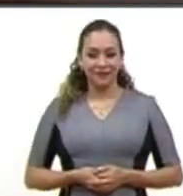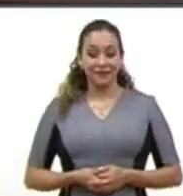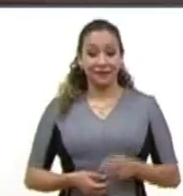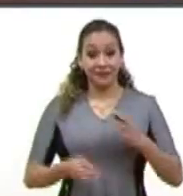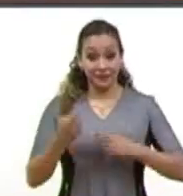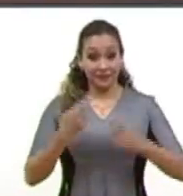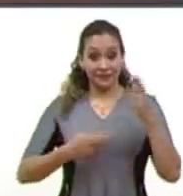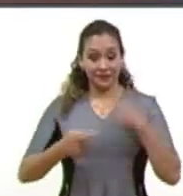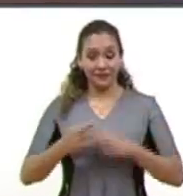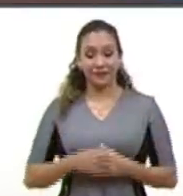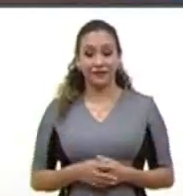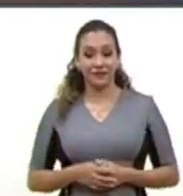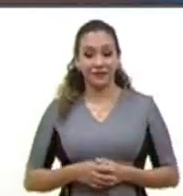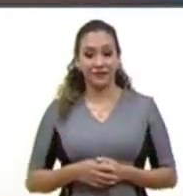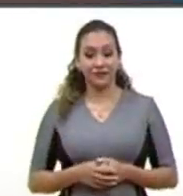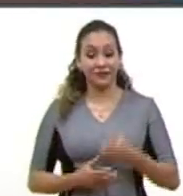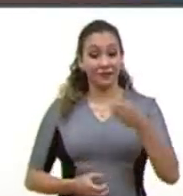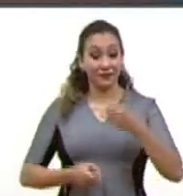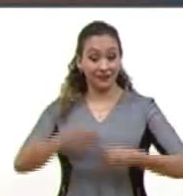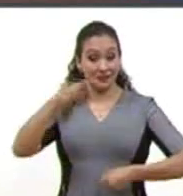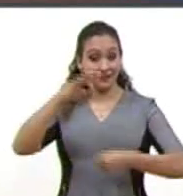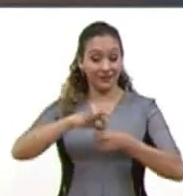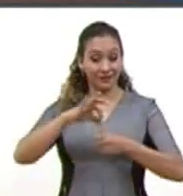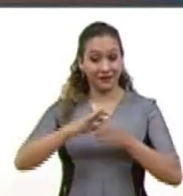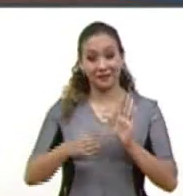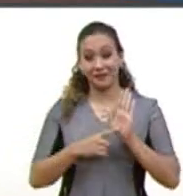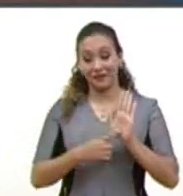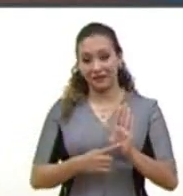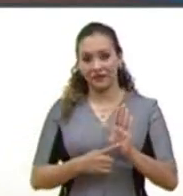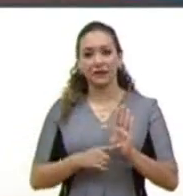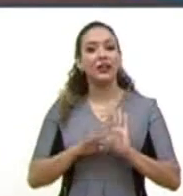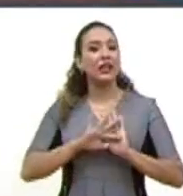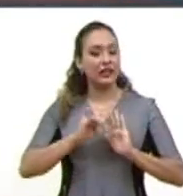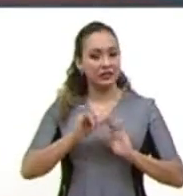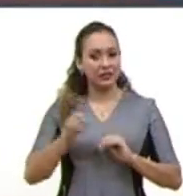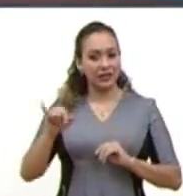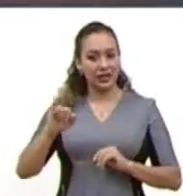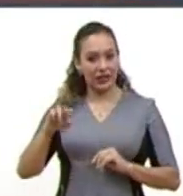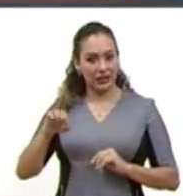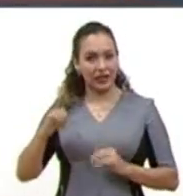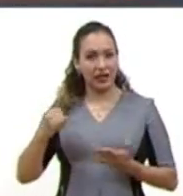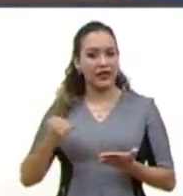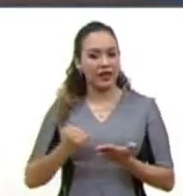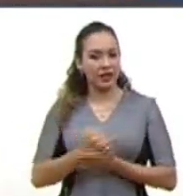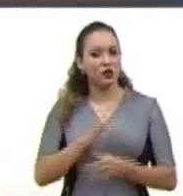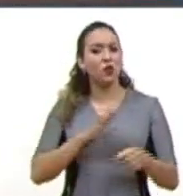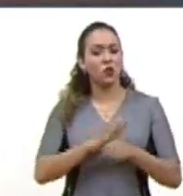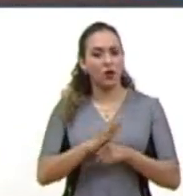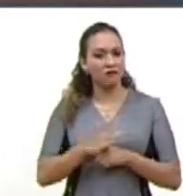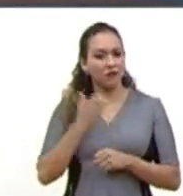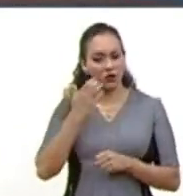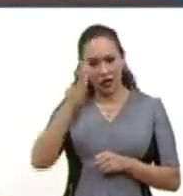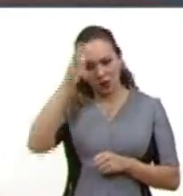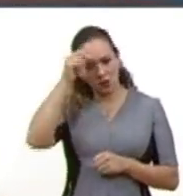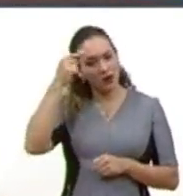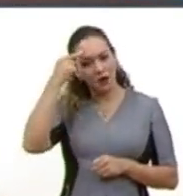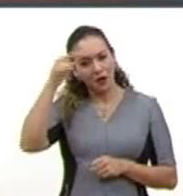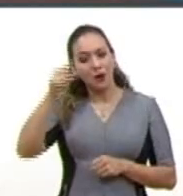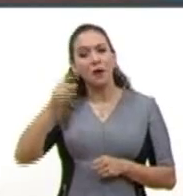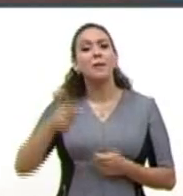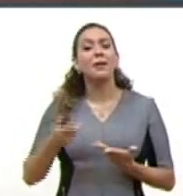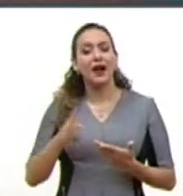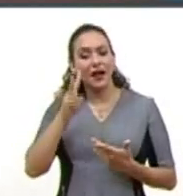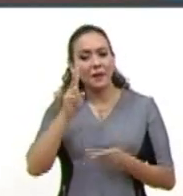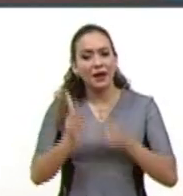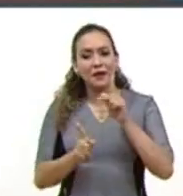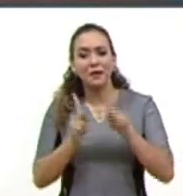Al regresar, el Tribunal Electoral confirmó decisión del INE de no aprobar acuerdo para la distribución de diputaciones